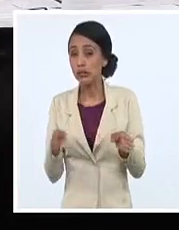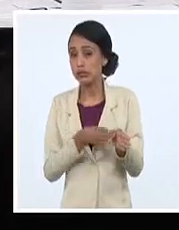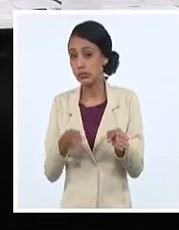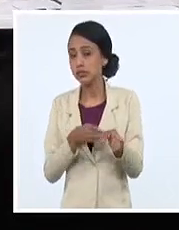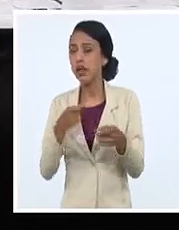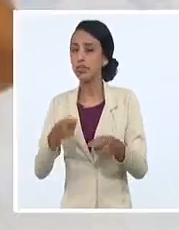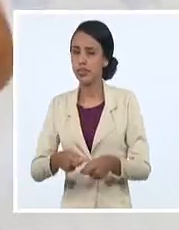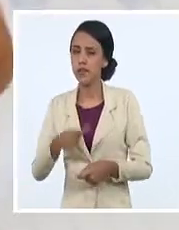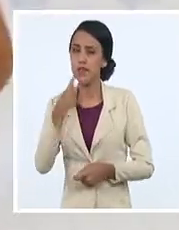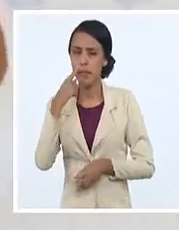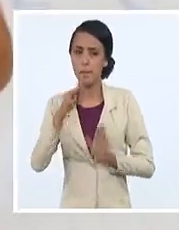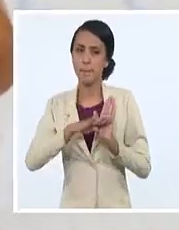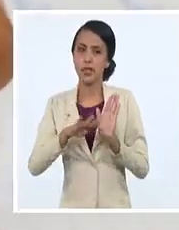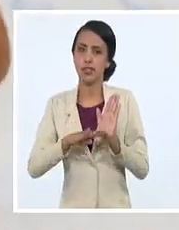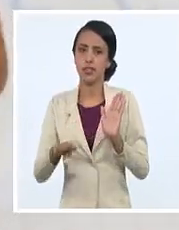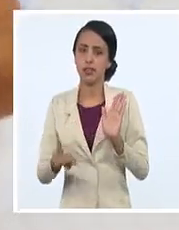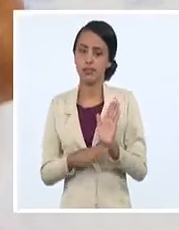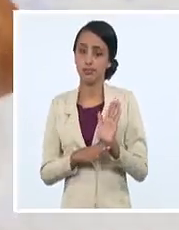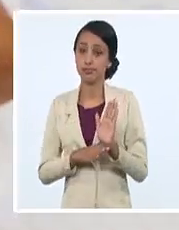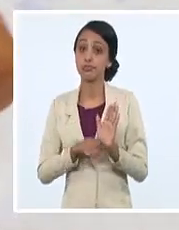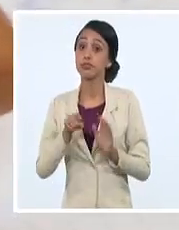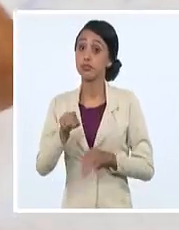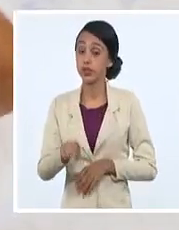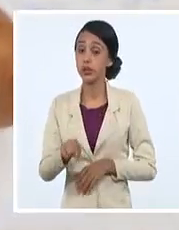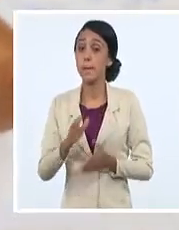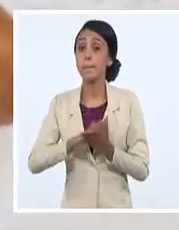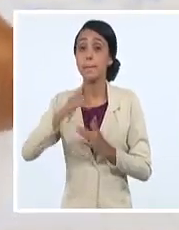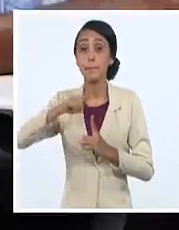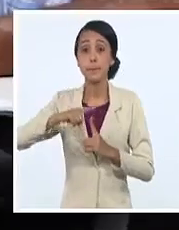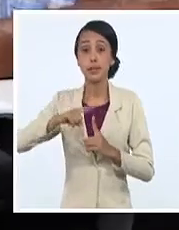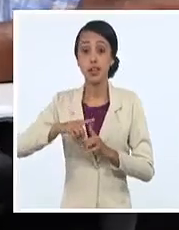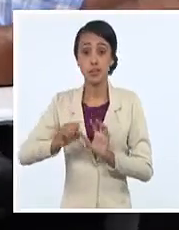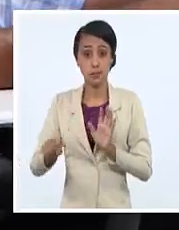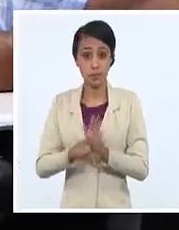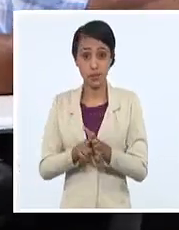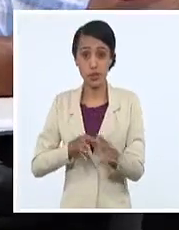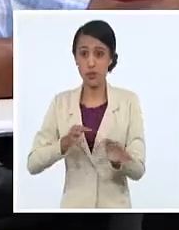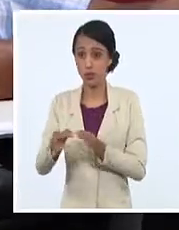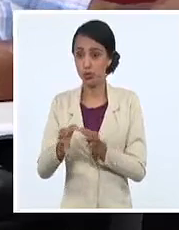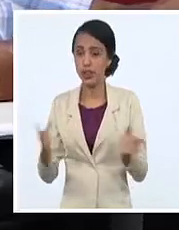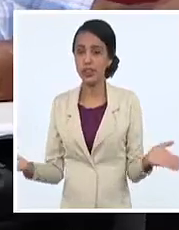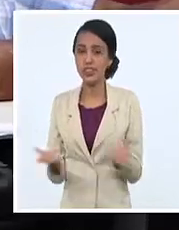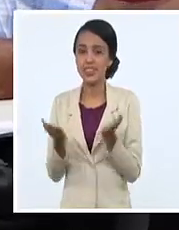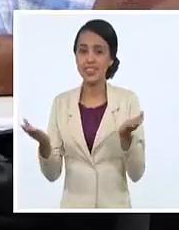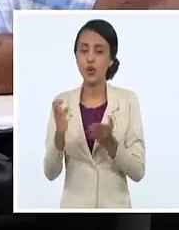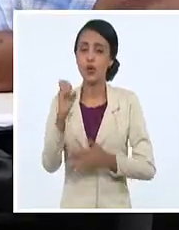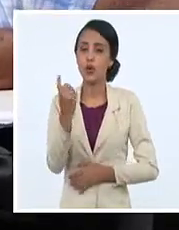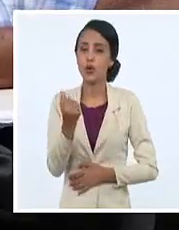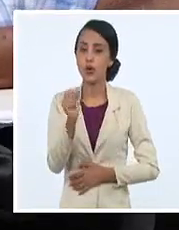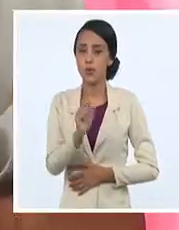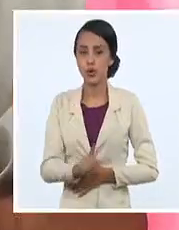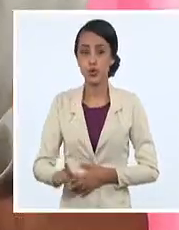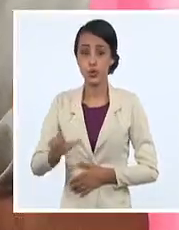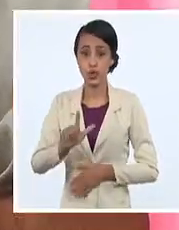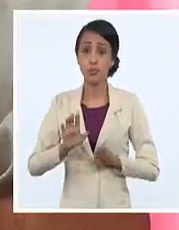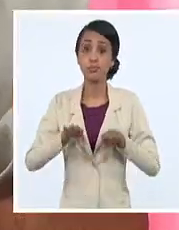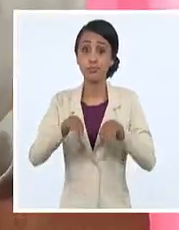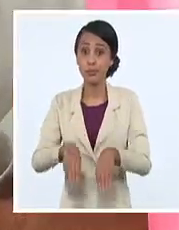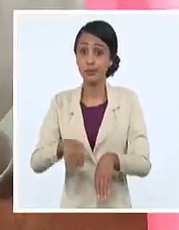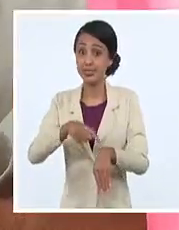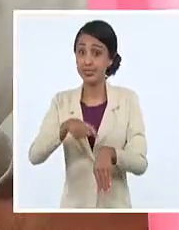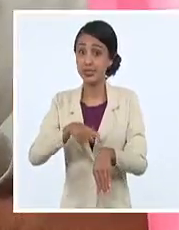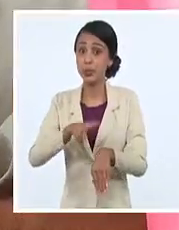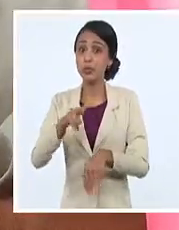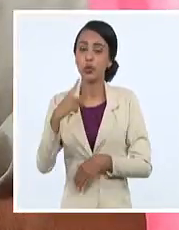medidas correctivas. Con estas disposiciones, Matanzas restablece el desarrollo económico y social detenido por casi